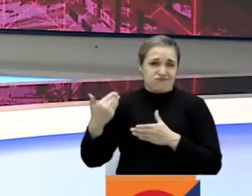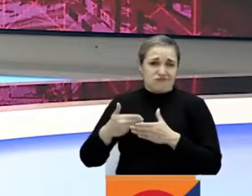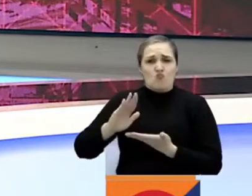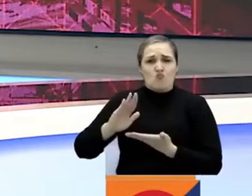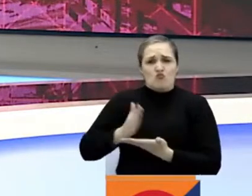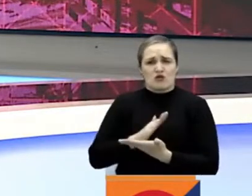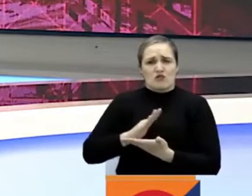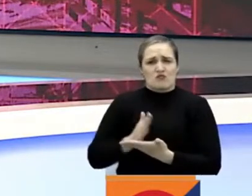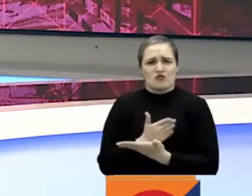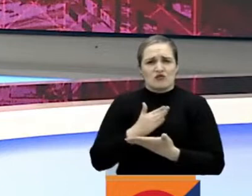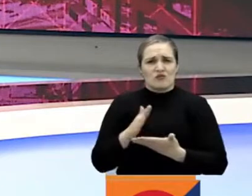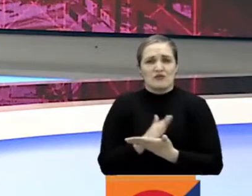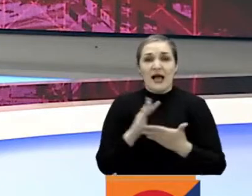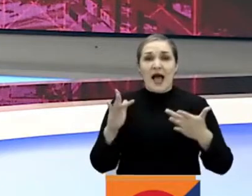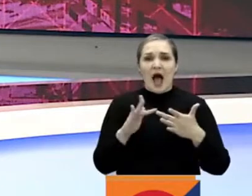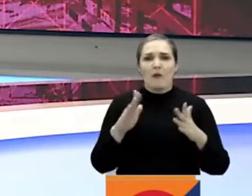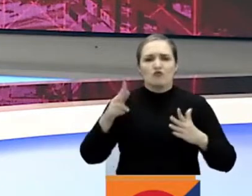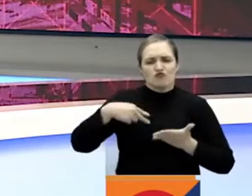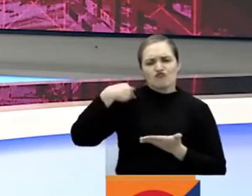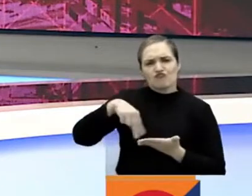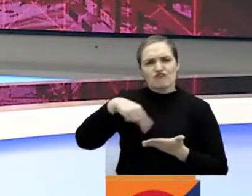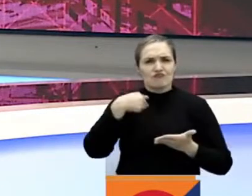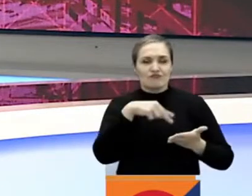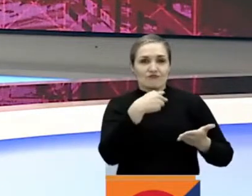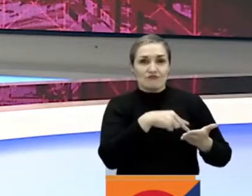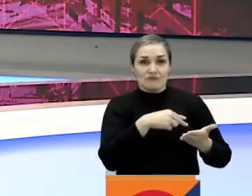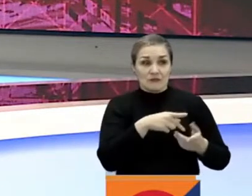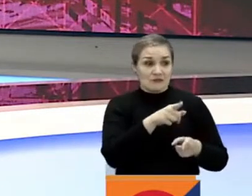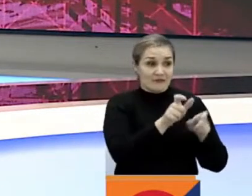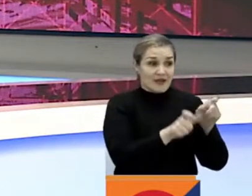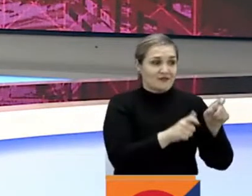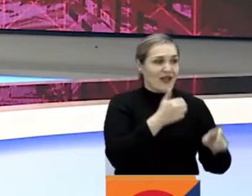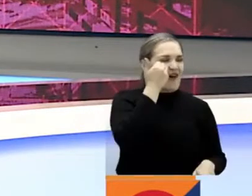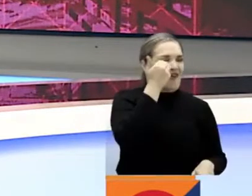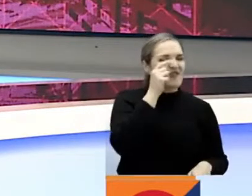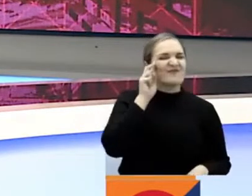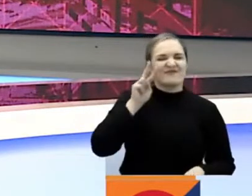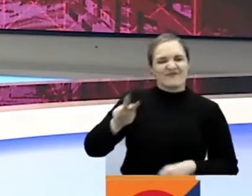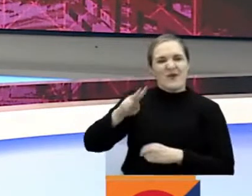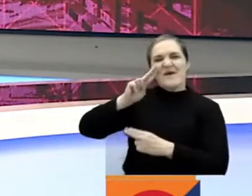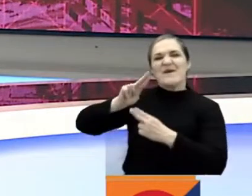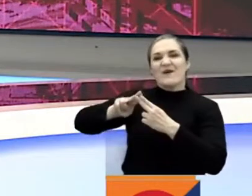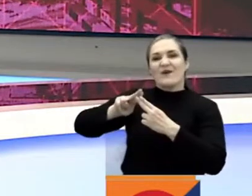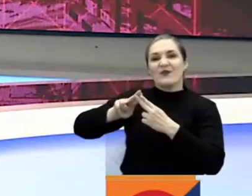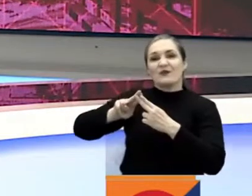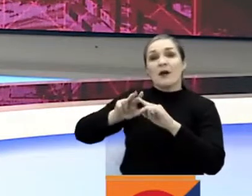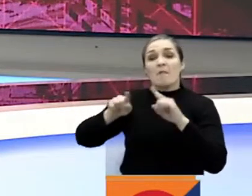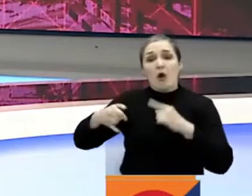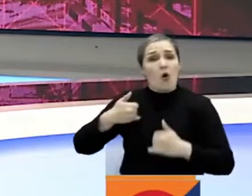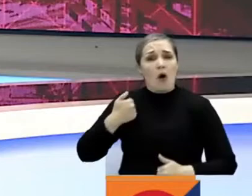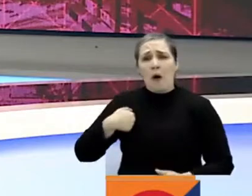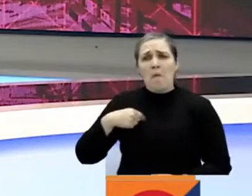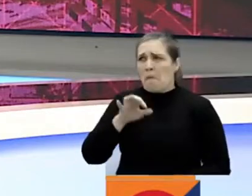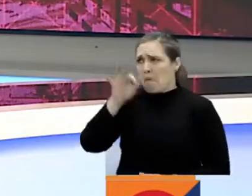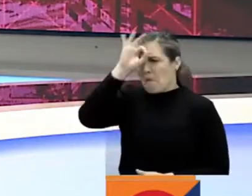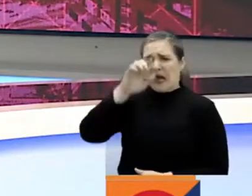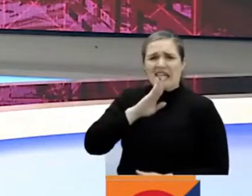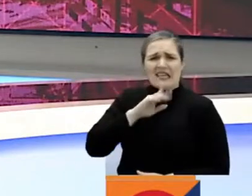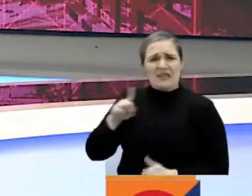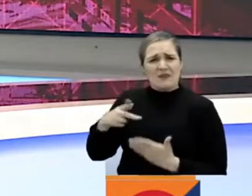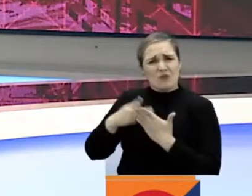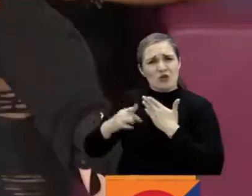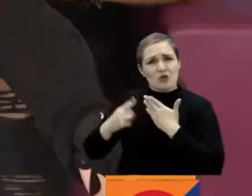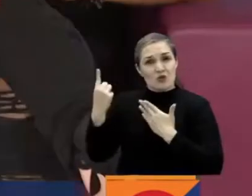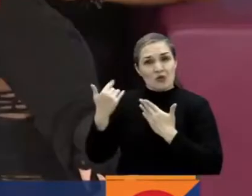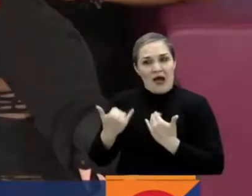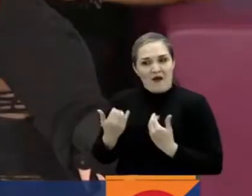mucho ritmo de rumba. Ahora, cuando muchos adultos los reconocen, quieren vincular a las nuevas generaciones con valores familiares.